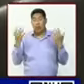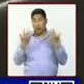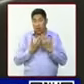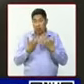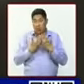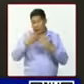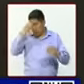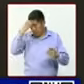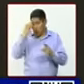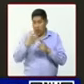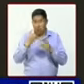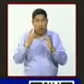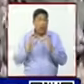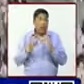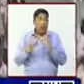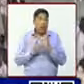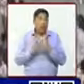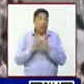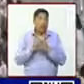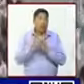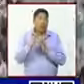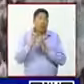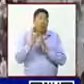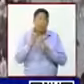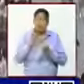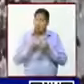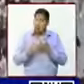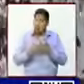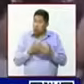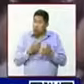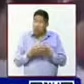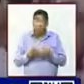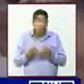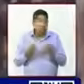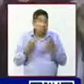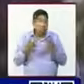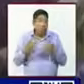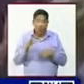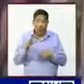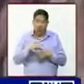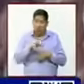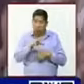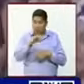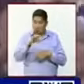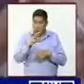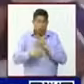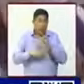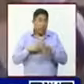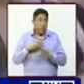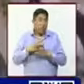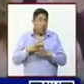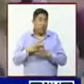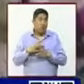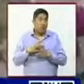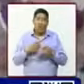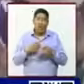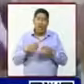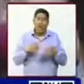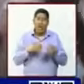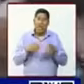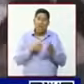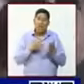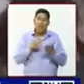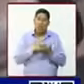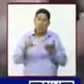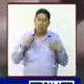los objetivos de desarrollo sostenible. A pesar de eso, en muchos lugares del mundo las violaciones de derechos humanos persisten a